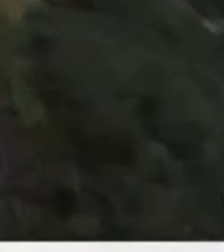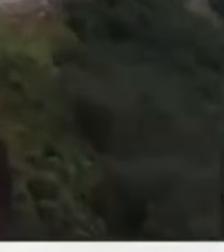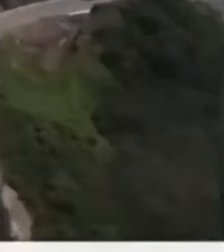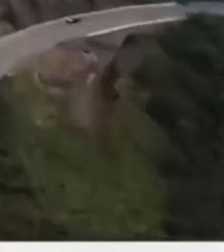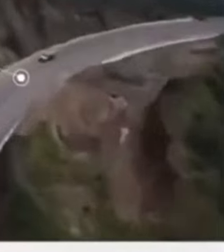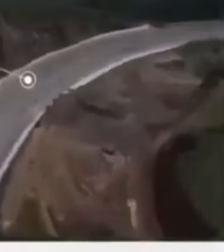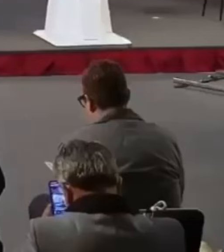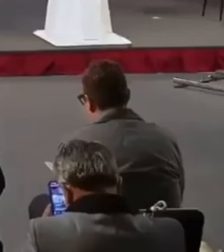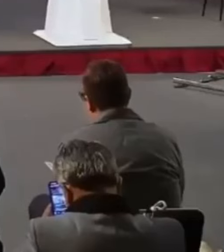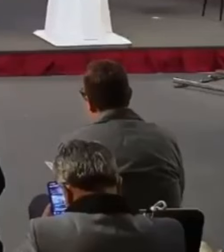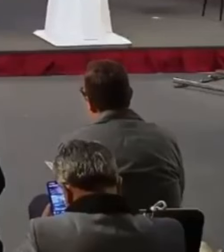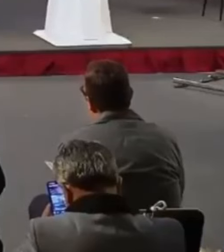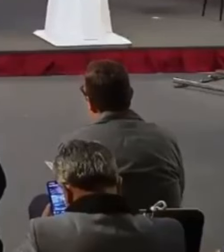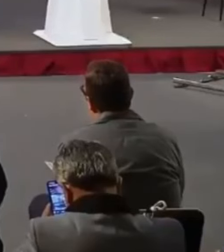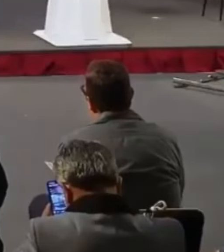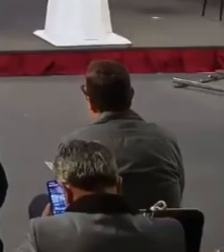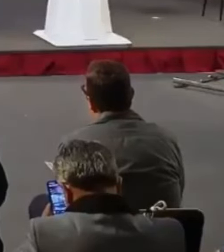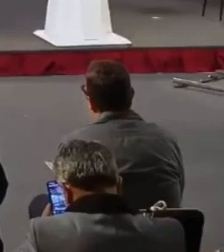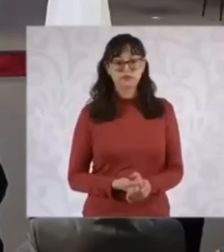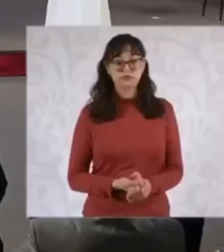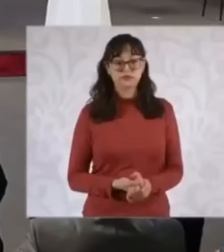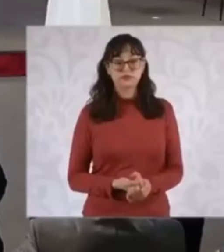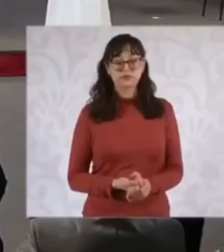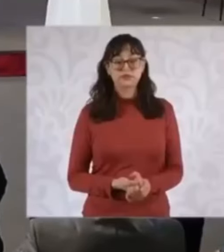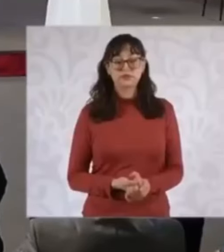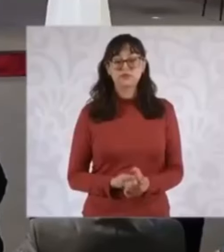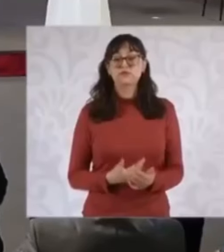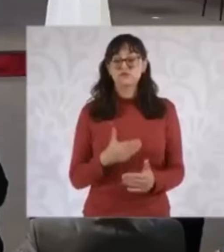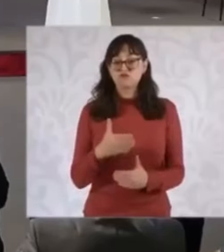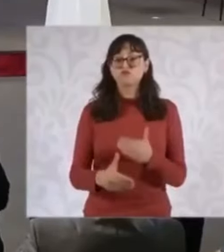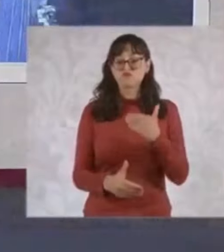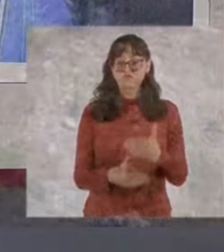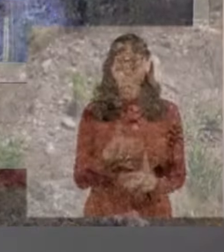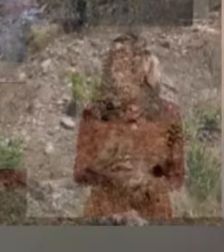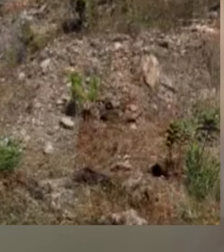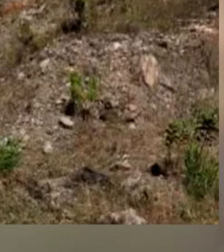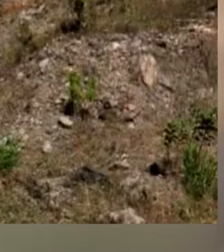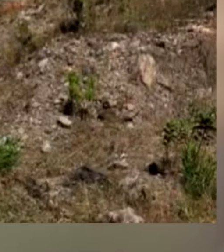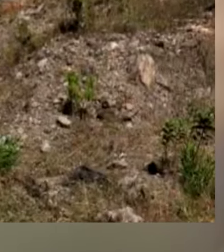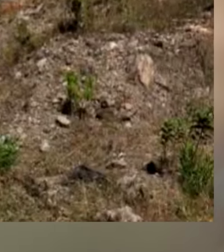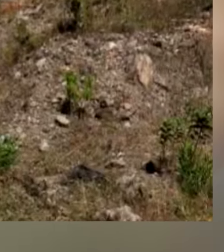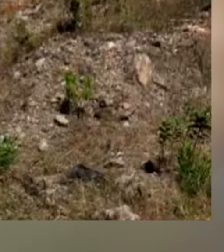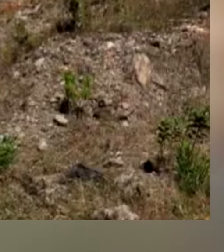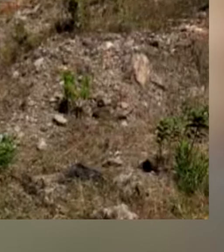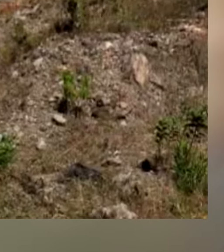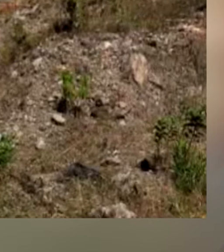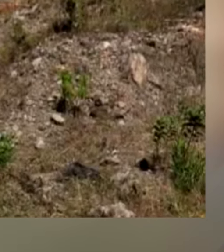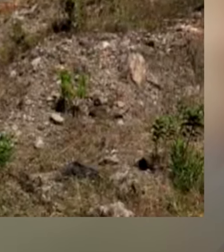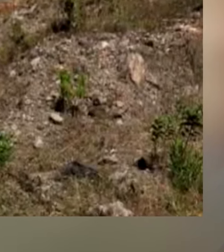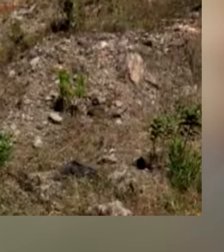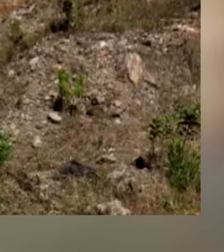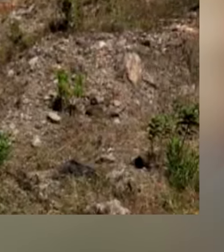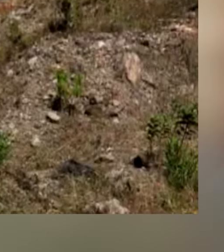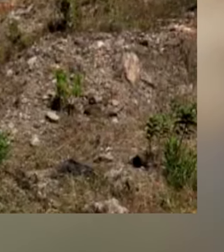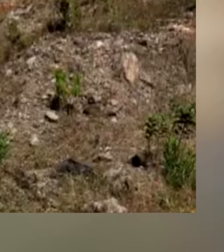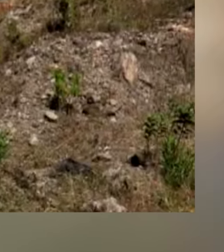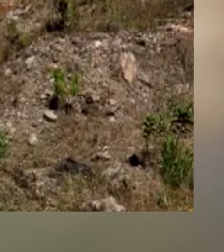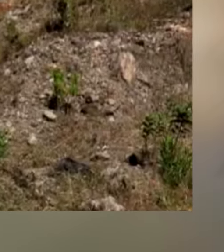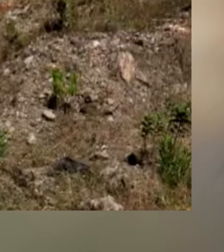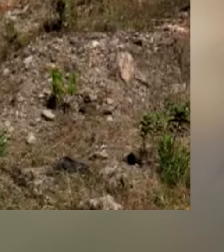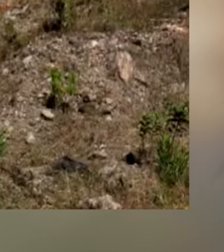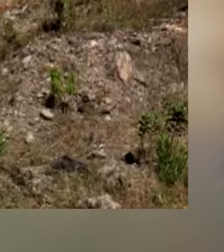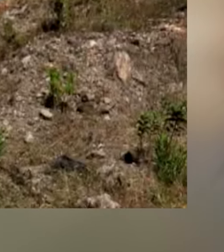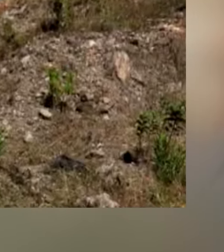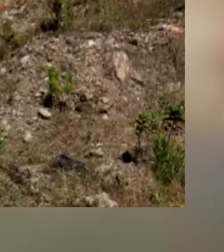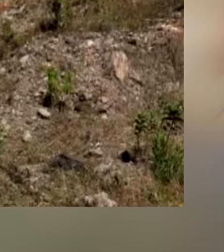anunciado que la inauguración sería en diciembre de este año. No obstante, en las últimas semanas, en el Istmo de Tehuantepec, ha sido una de las